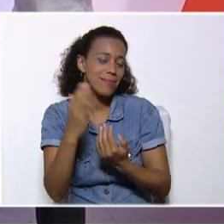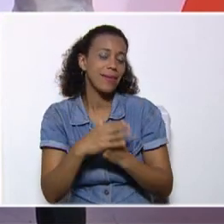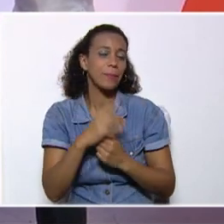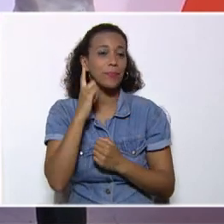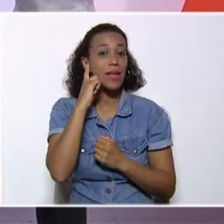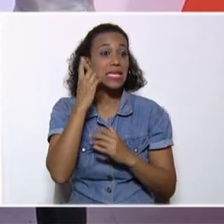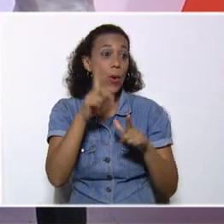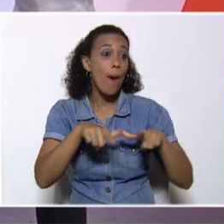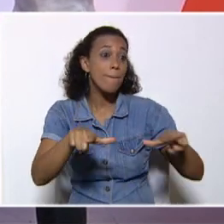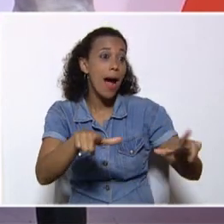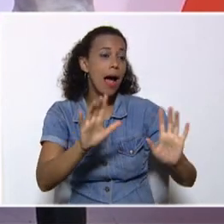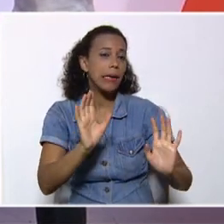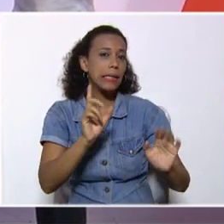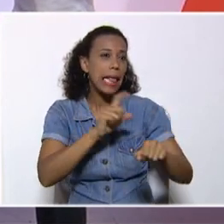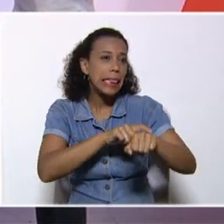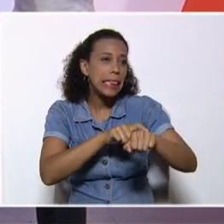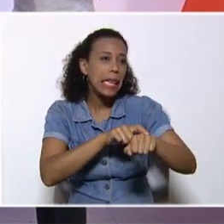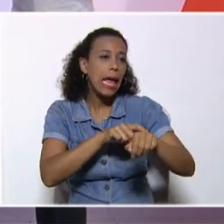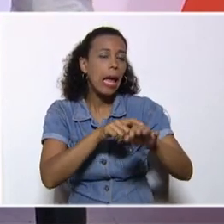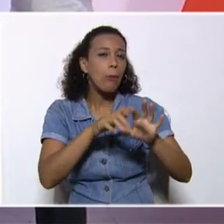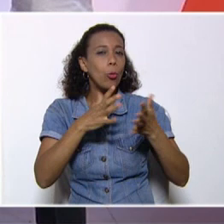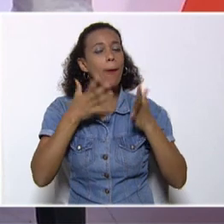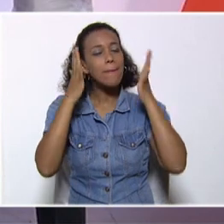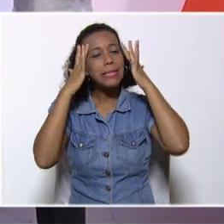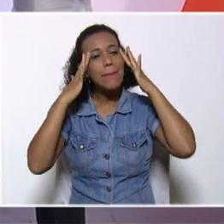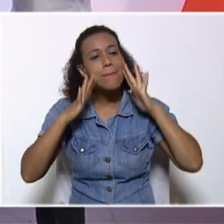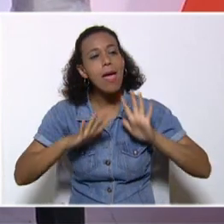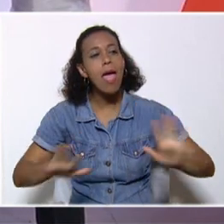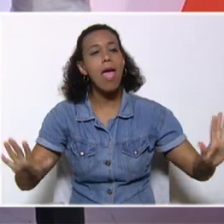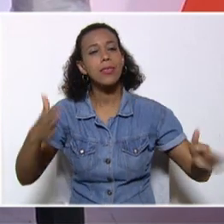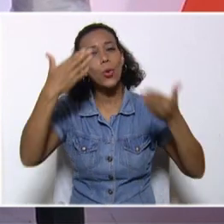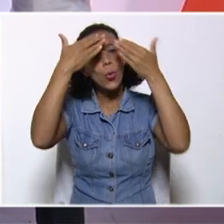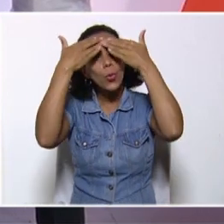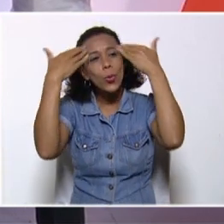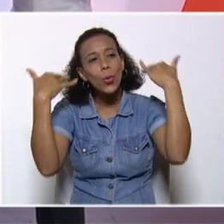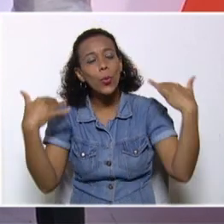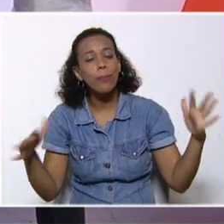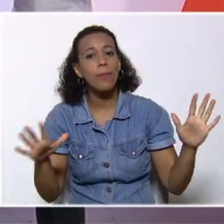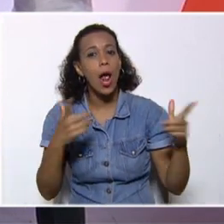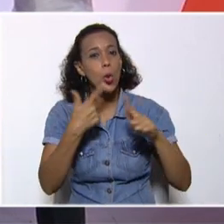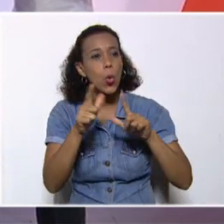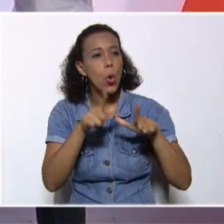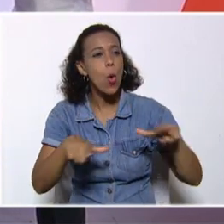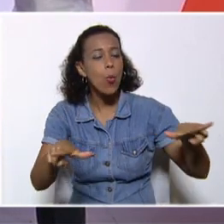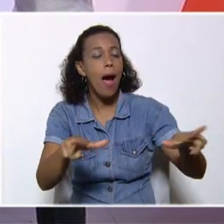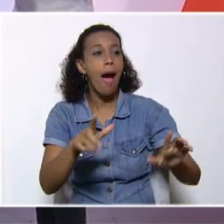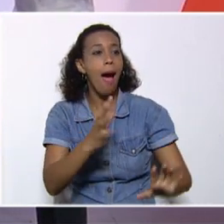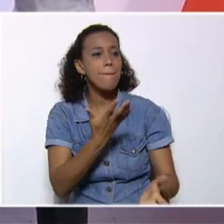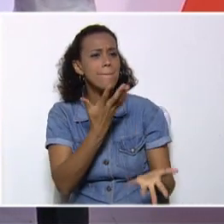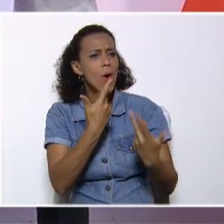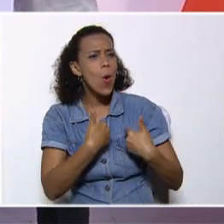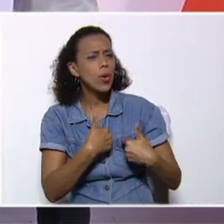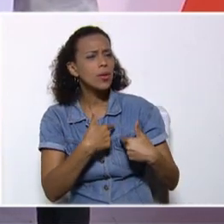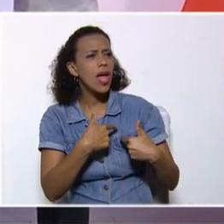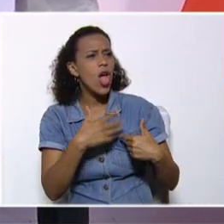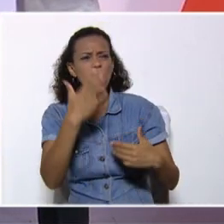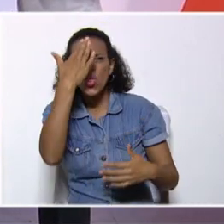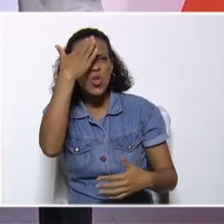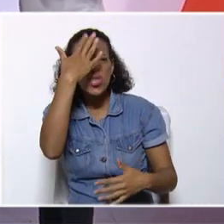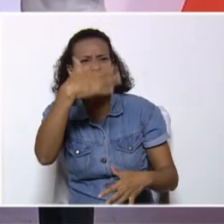ese espacio de esparcimiento, es bueno ir a otros lugares. Y bueno, y fíjate lo que me acabas de decir. No